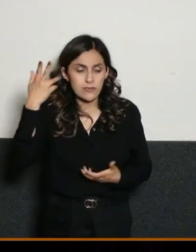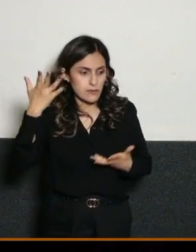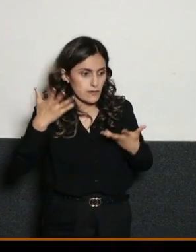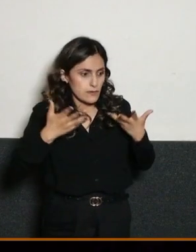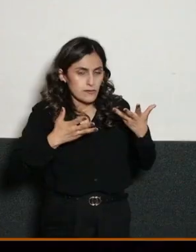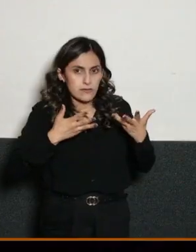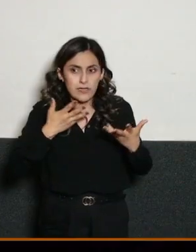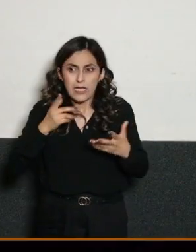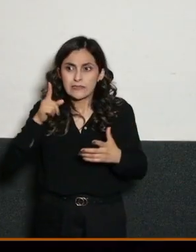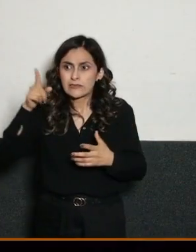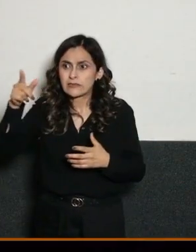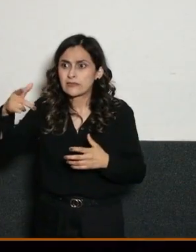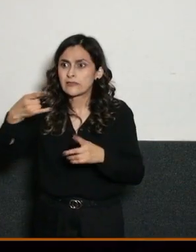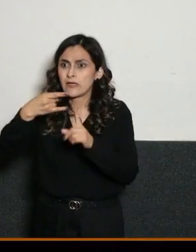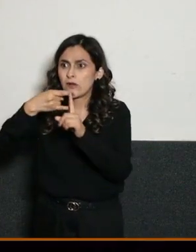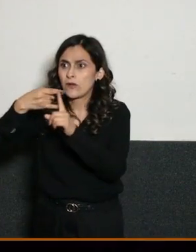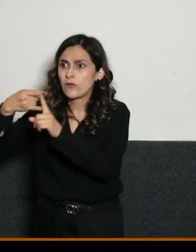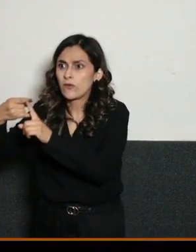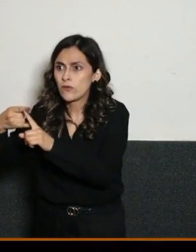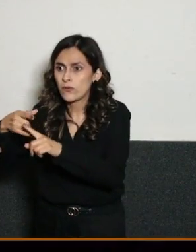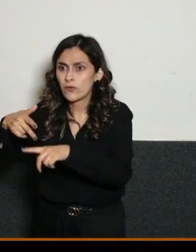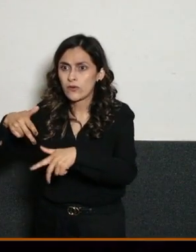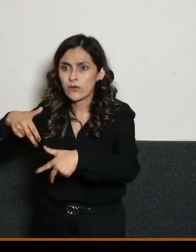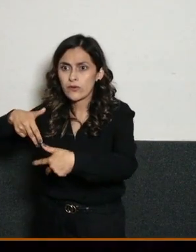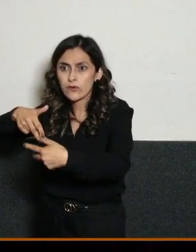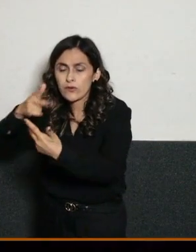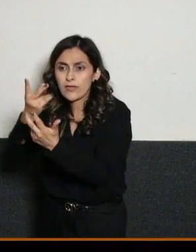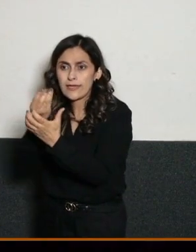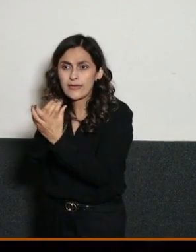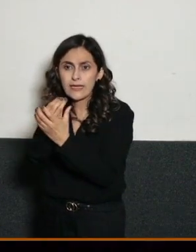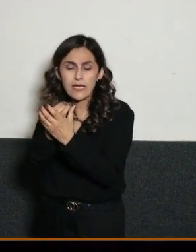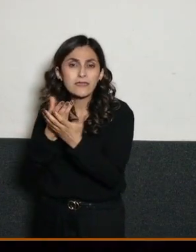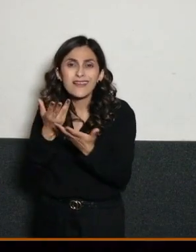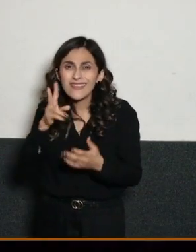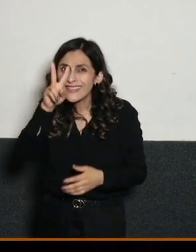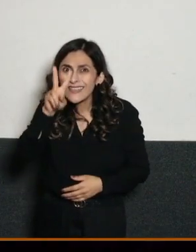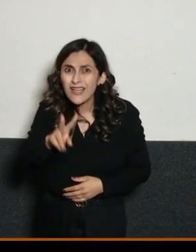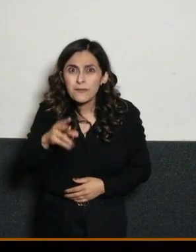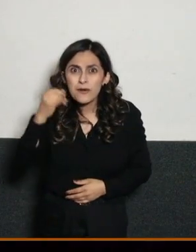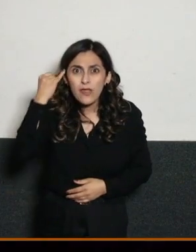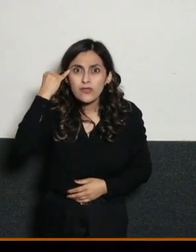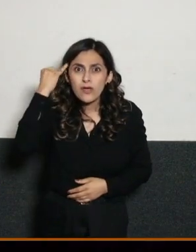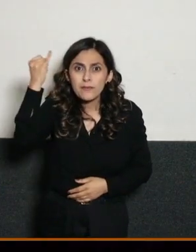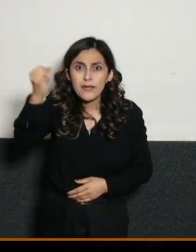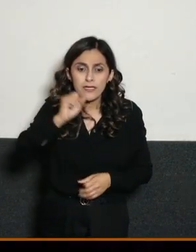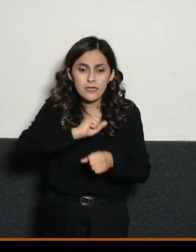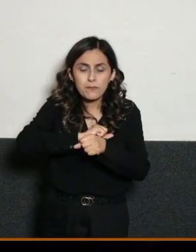irse a hacer educación en línea y no podíamos saber que iba a haber una pandemia de esa magnitud en ese momento.